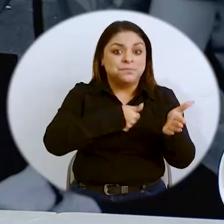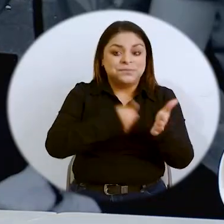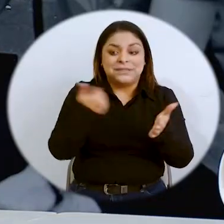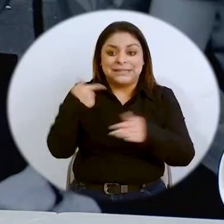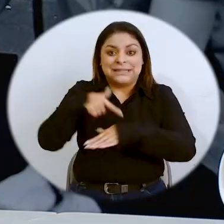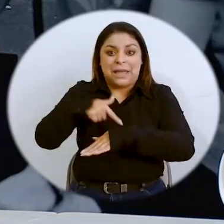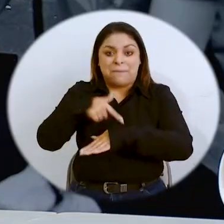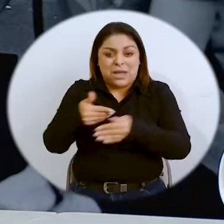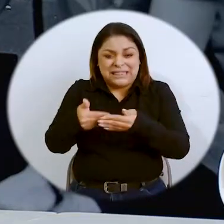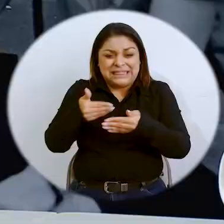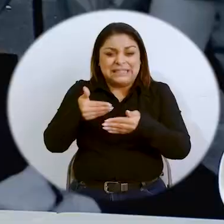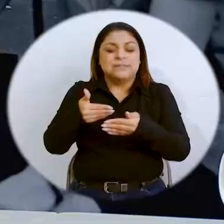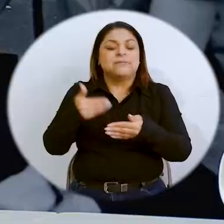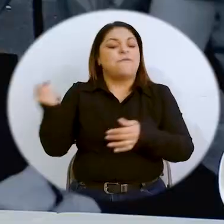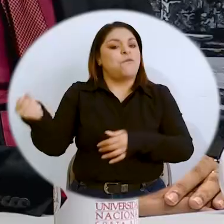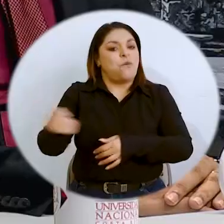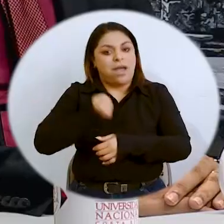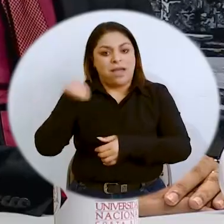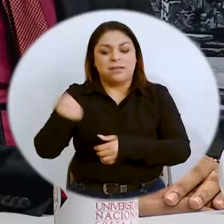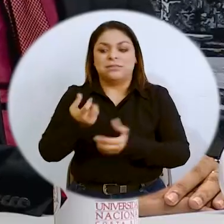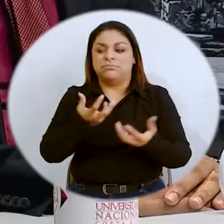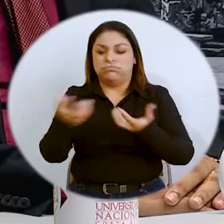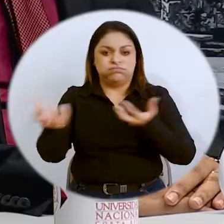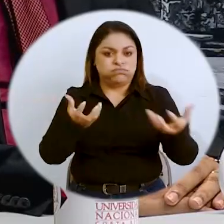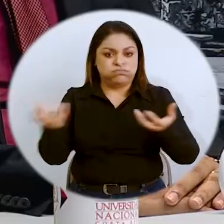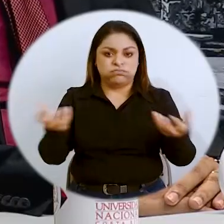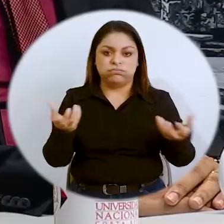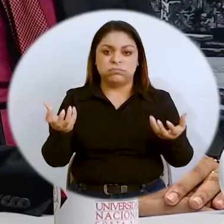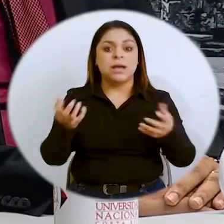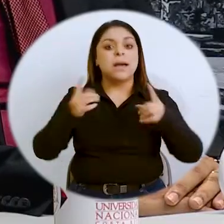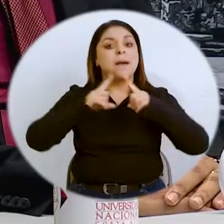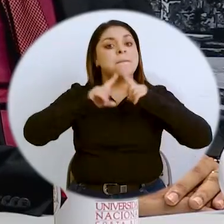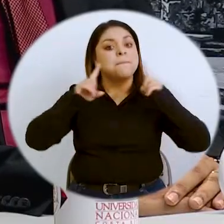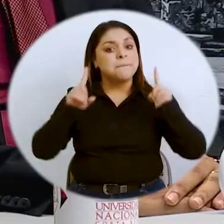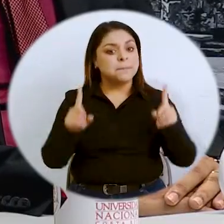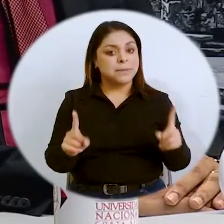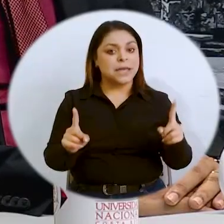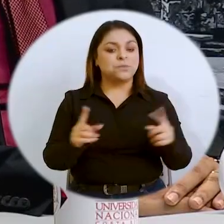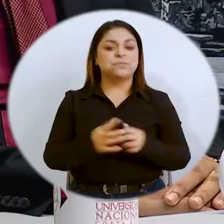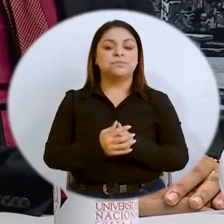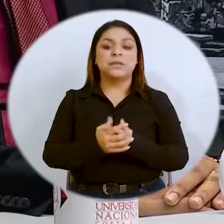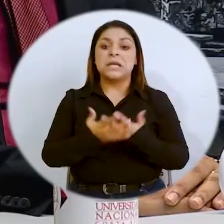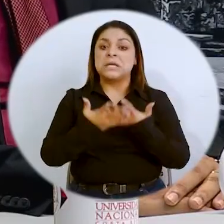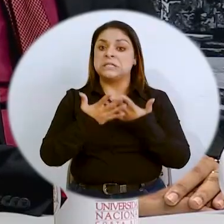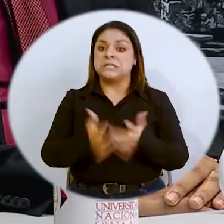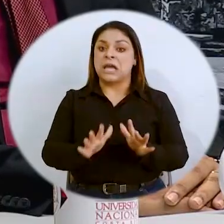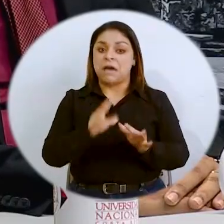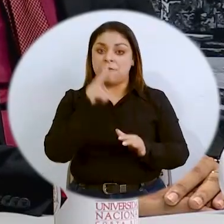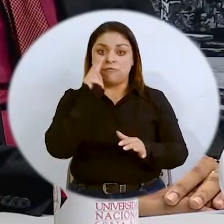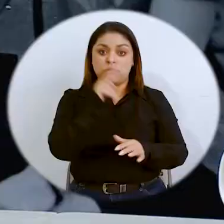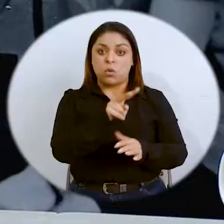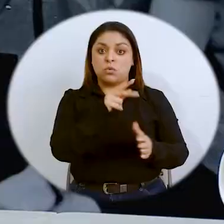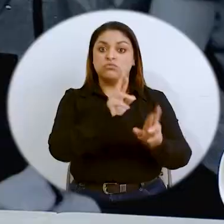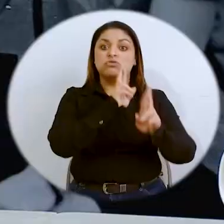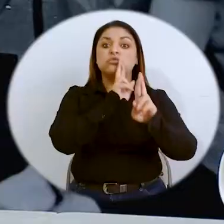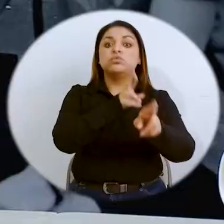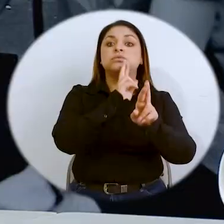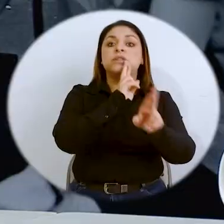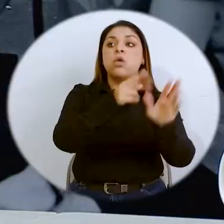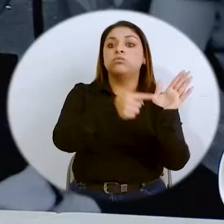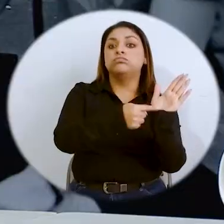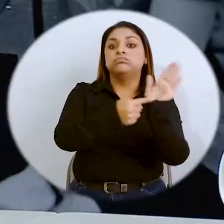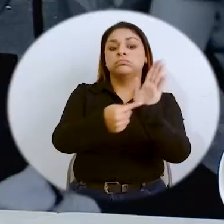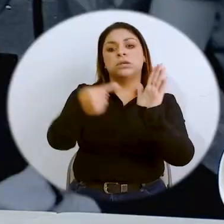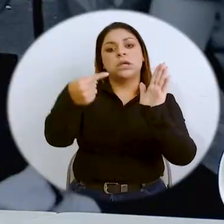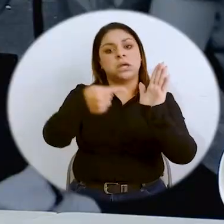se volvió como más evidente, ¿verdad? Sin embargo, ¿verdad?, a la hora de pues ya de los resultados del